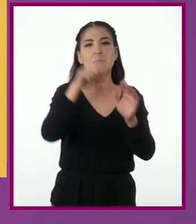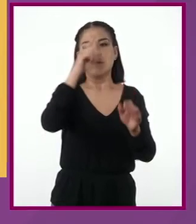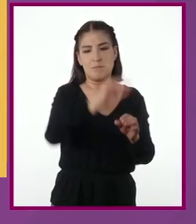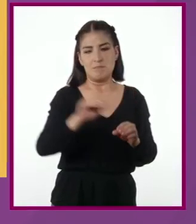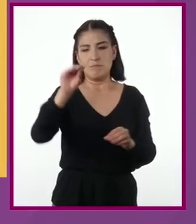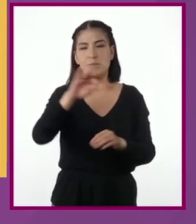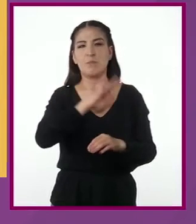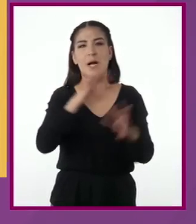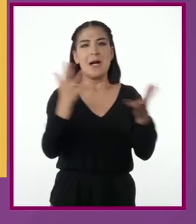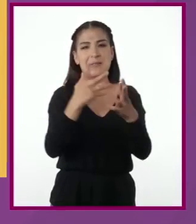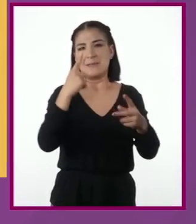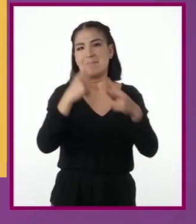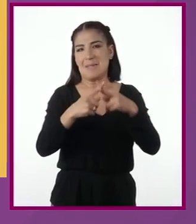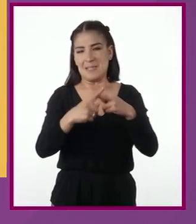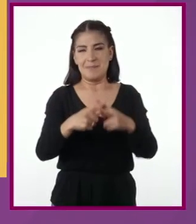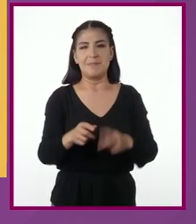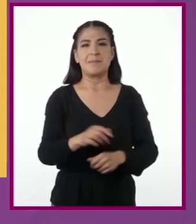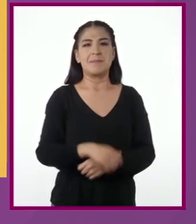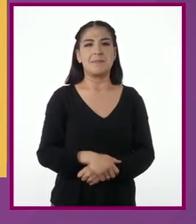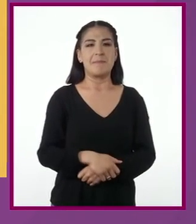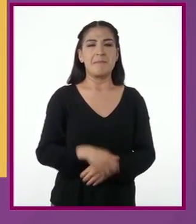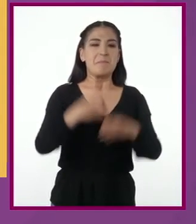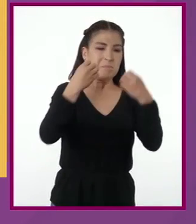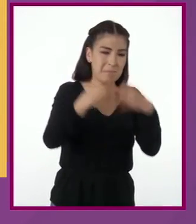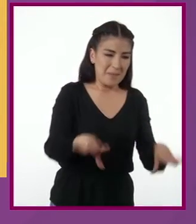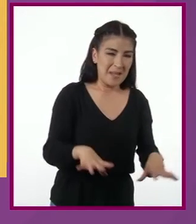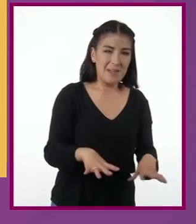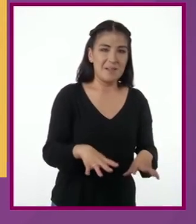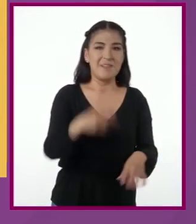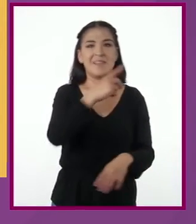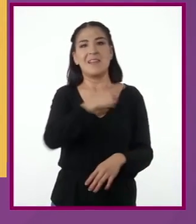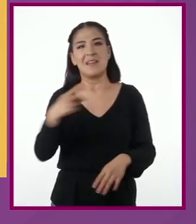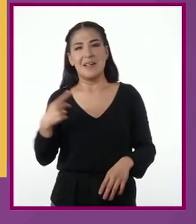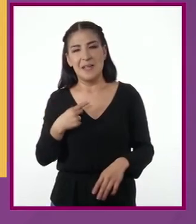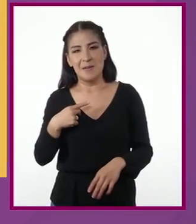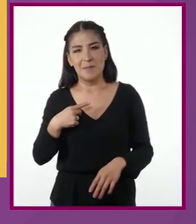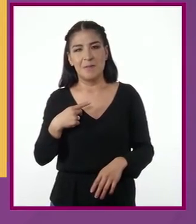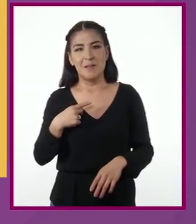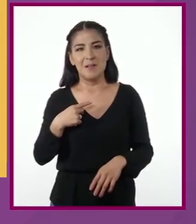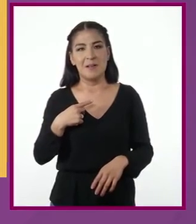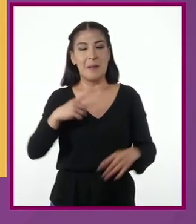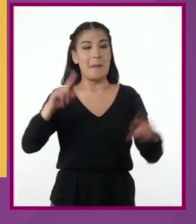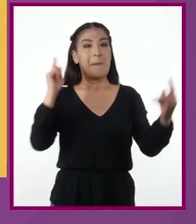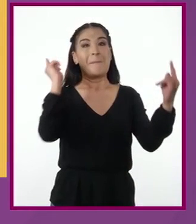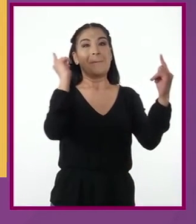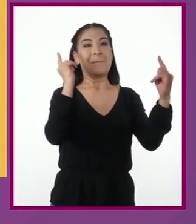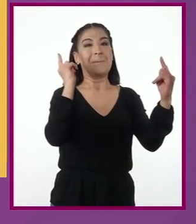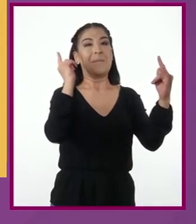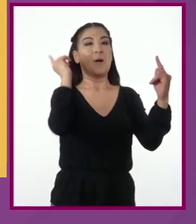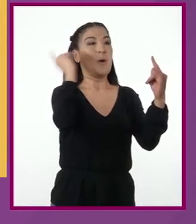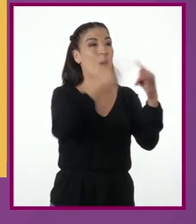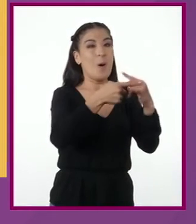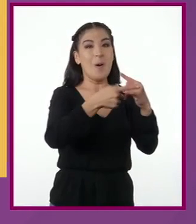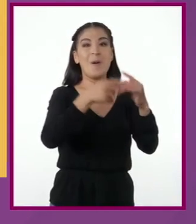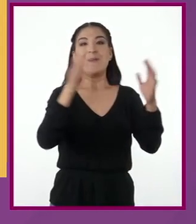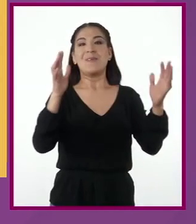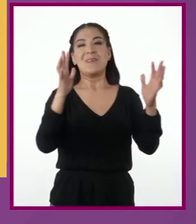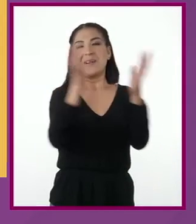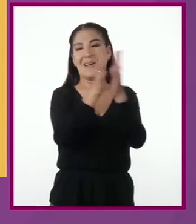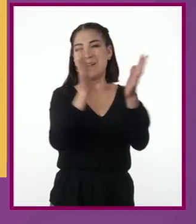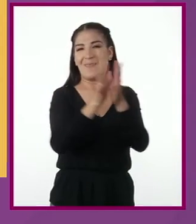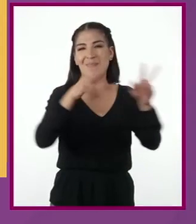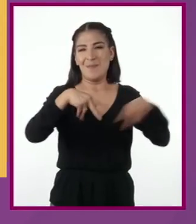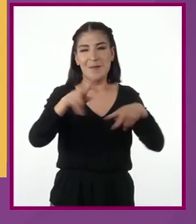de matemáticas? Las pérdidas, las deudas, los goles en contra que tiene un equipo en el torneo,